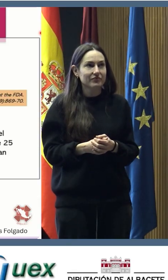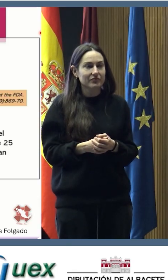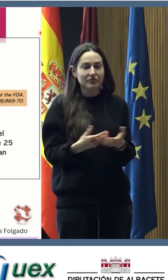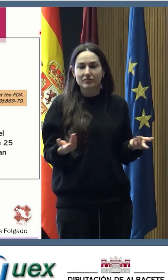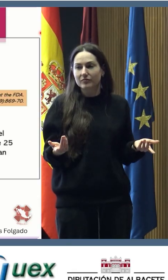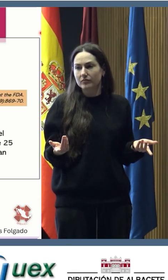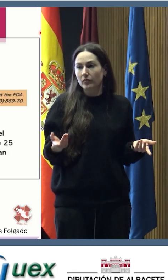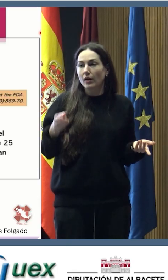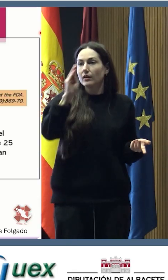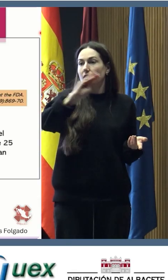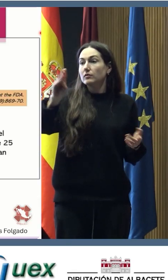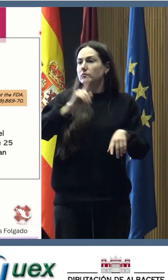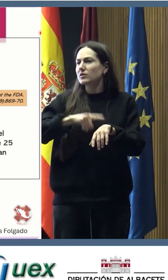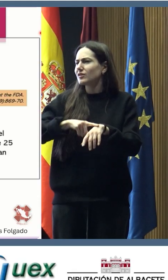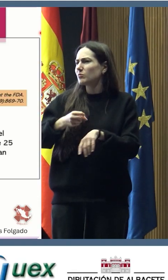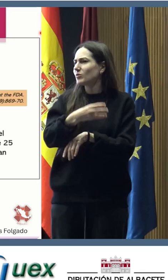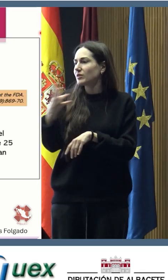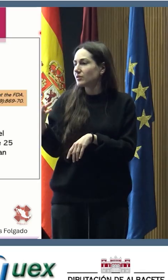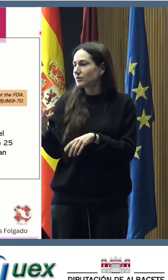no os he preguntado cuánto tiempo tengo.